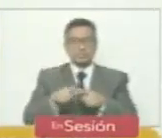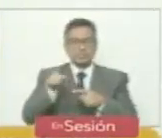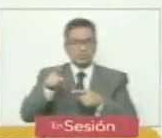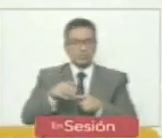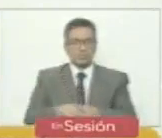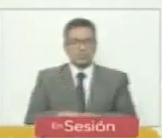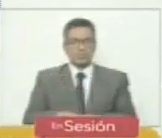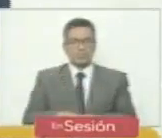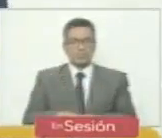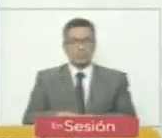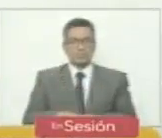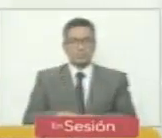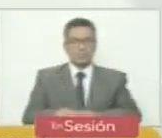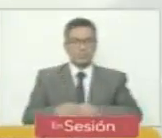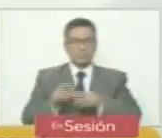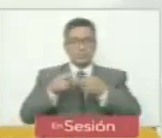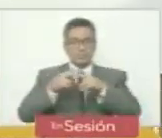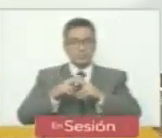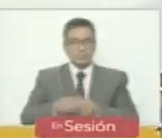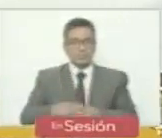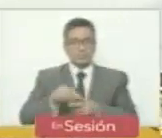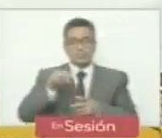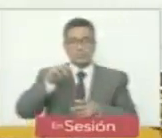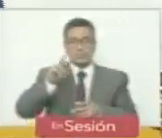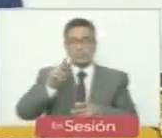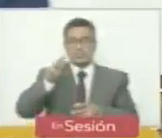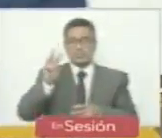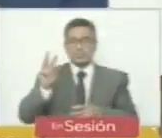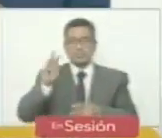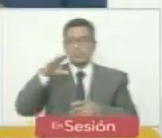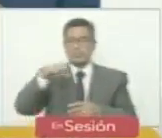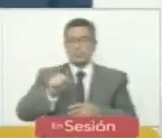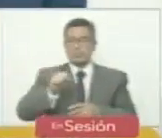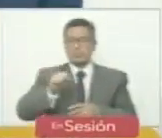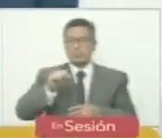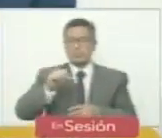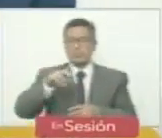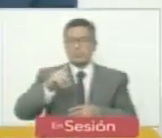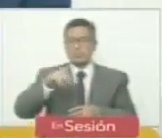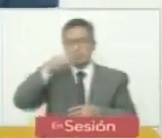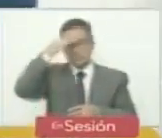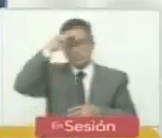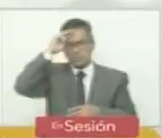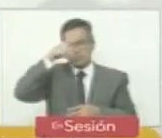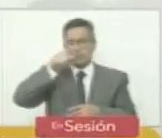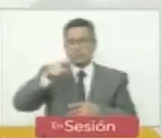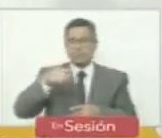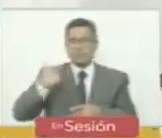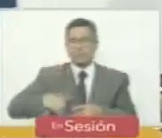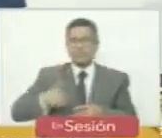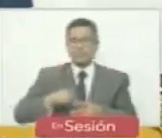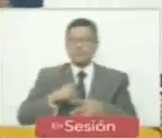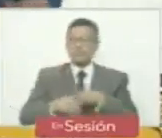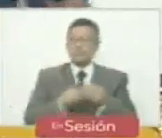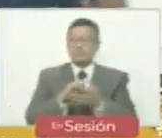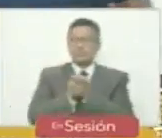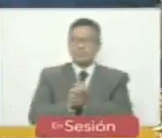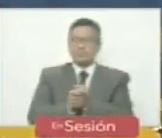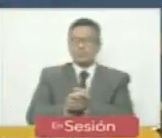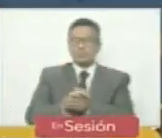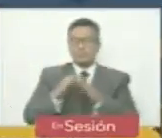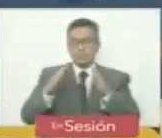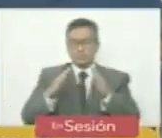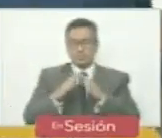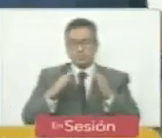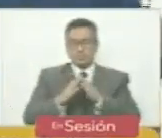avión eran repuestos de Volkswagen, comprados en Querétaro, México, y llevados a Argentina. Entonces, cómplice la casa matriz